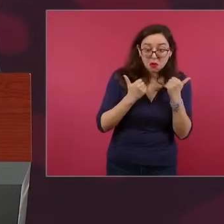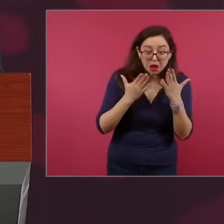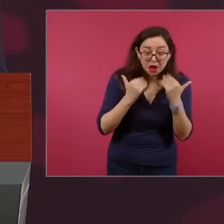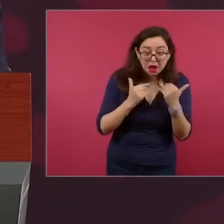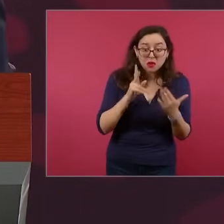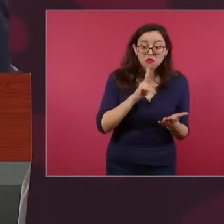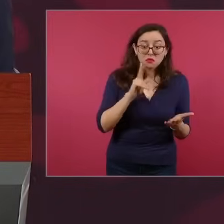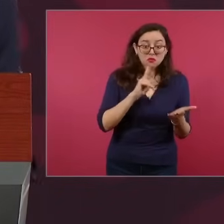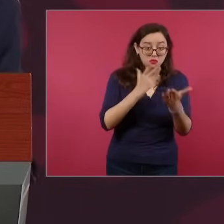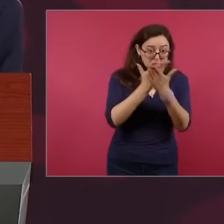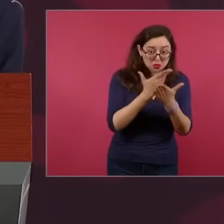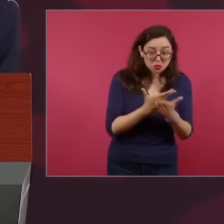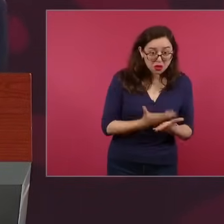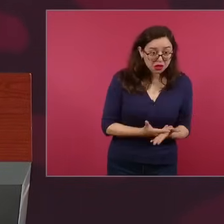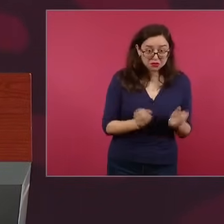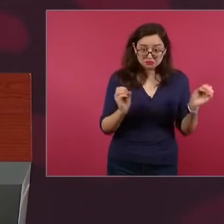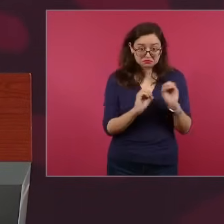lo doy por asentado.